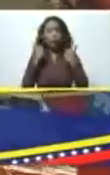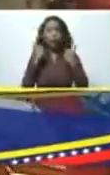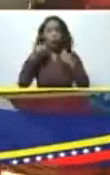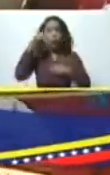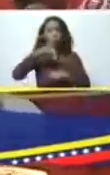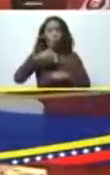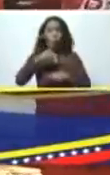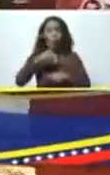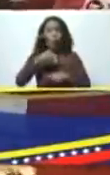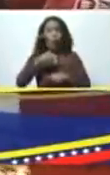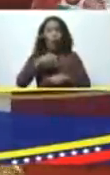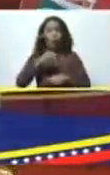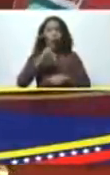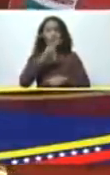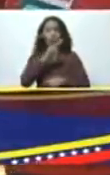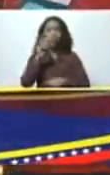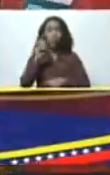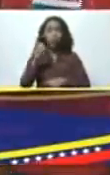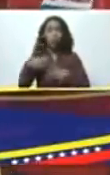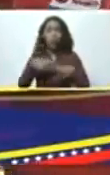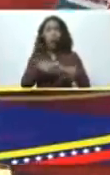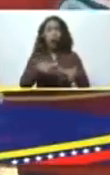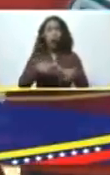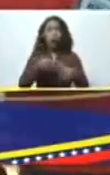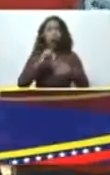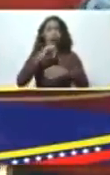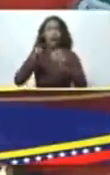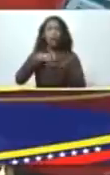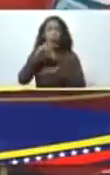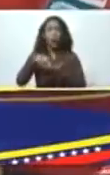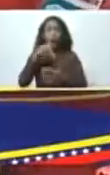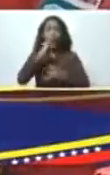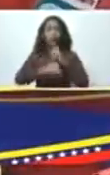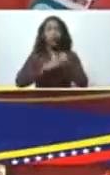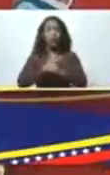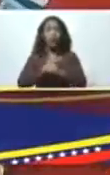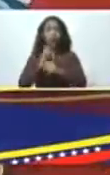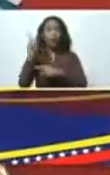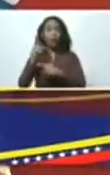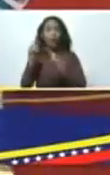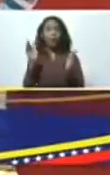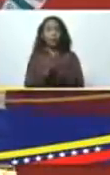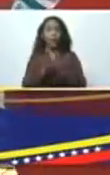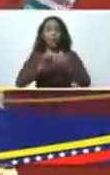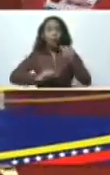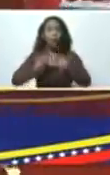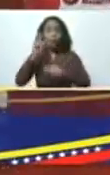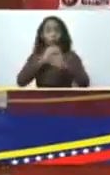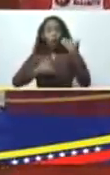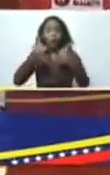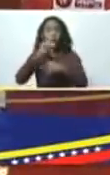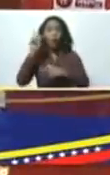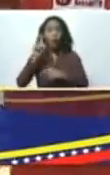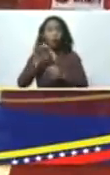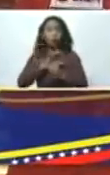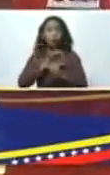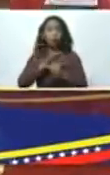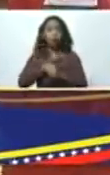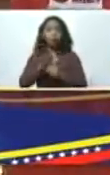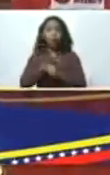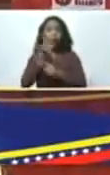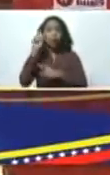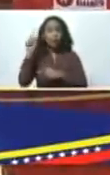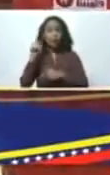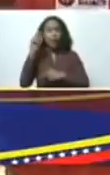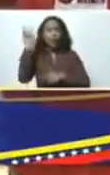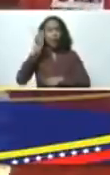es padrote en 2 centros de recría nacional e internacional. El Centro Mirabella, que está en San Antonio de los Altos, y allá en 4 estaciones en